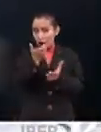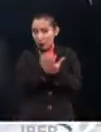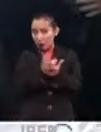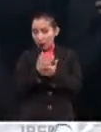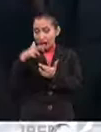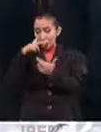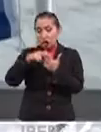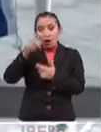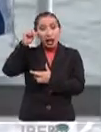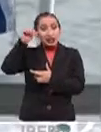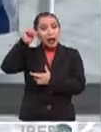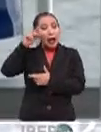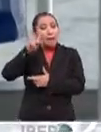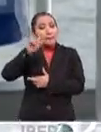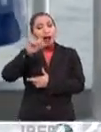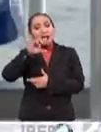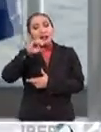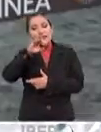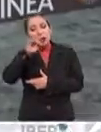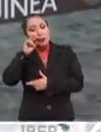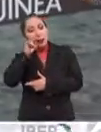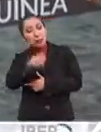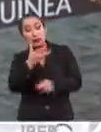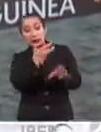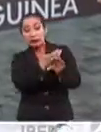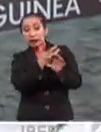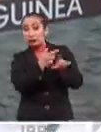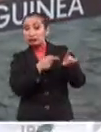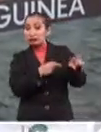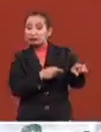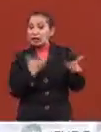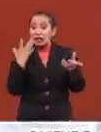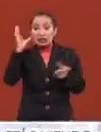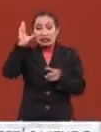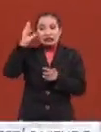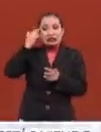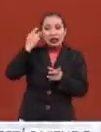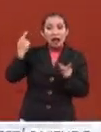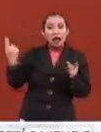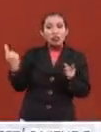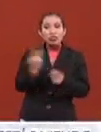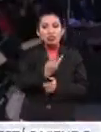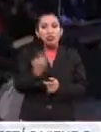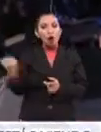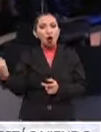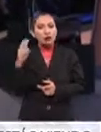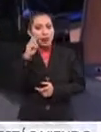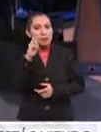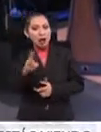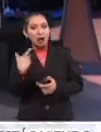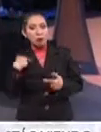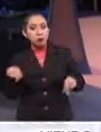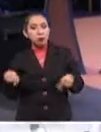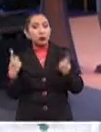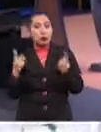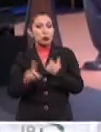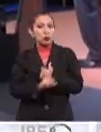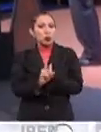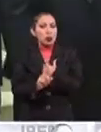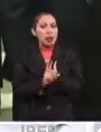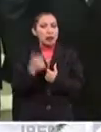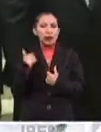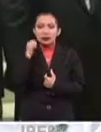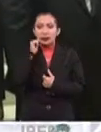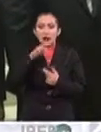y en la región Asia-Pacífico podemos ver que finalmente Estados Unidos y China están pasando sus conflictos bilaterales